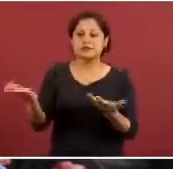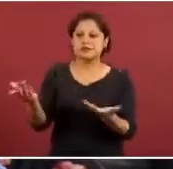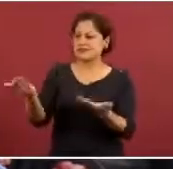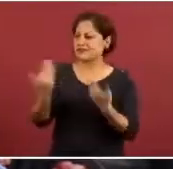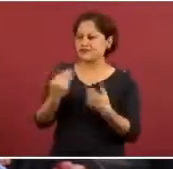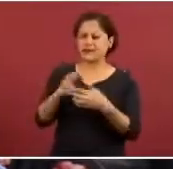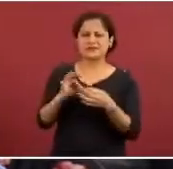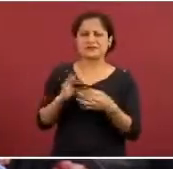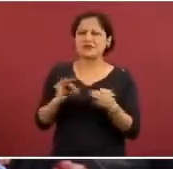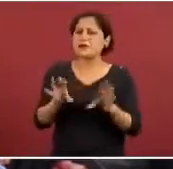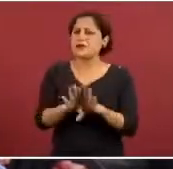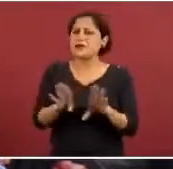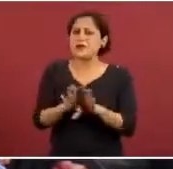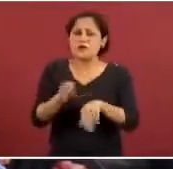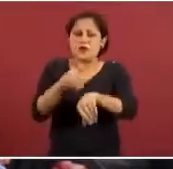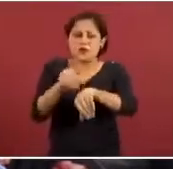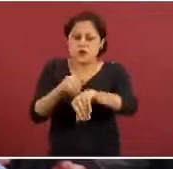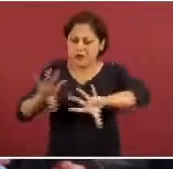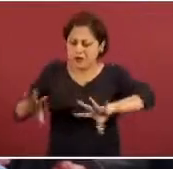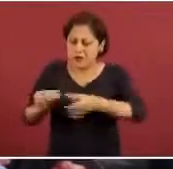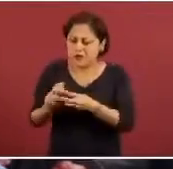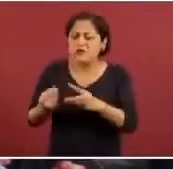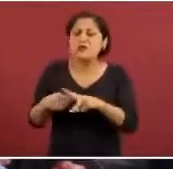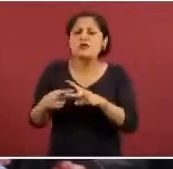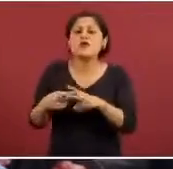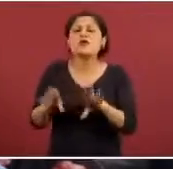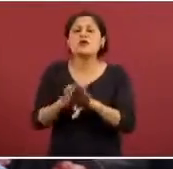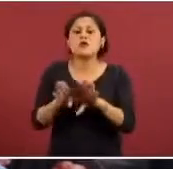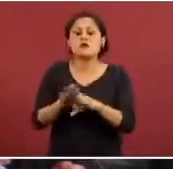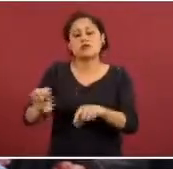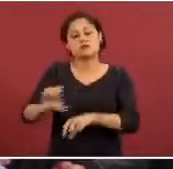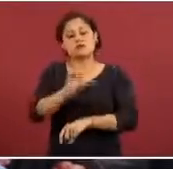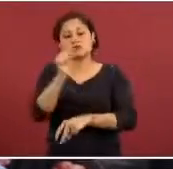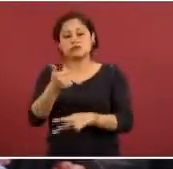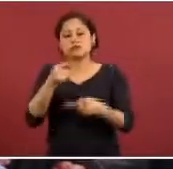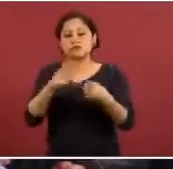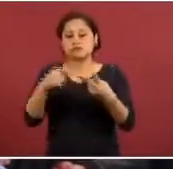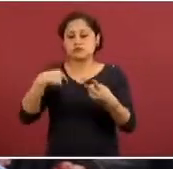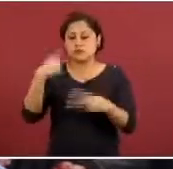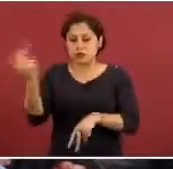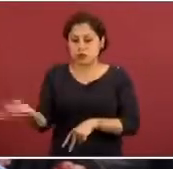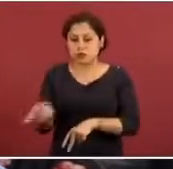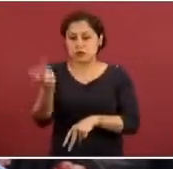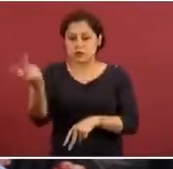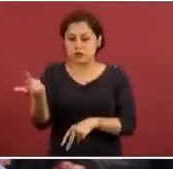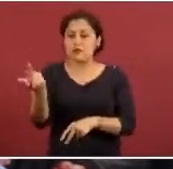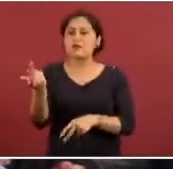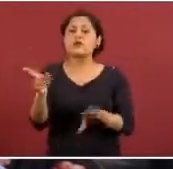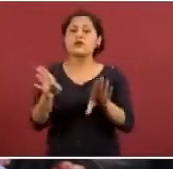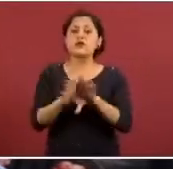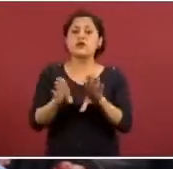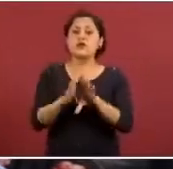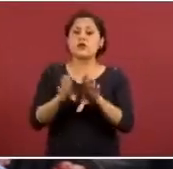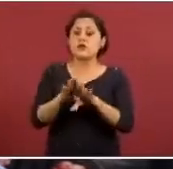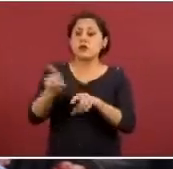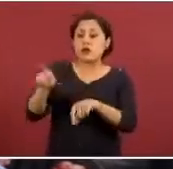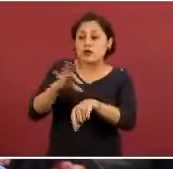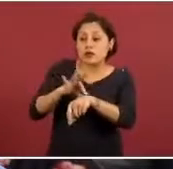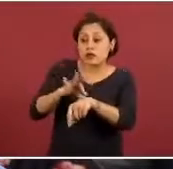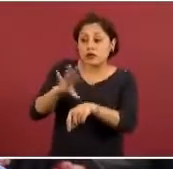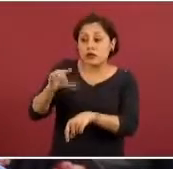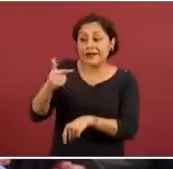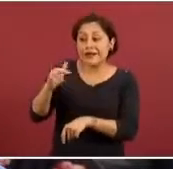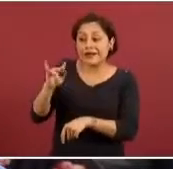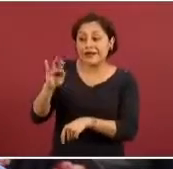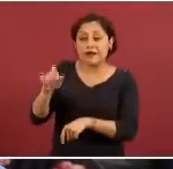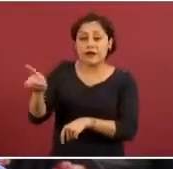de las cifras. Y ya para no quitar mucho tiempo, sobre el tema del tratamiento, no sé si sea el doctor López-Gatell el que responda. Se está